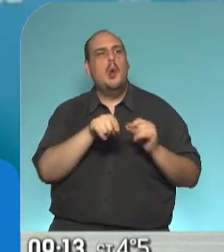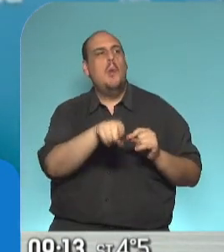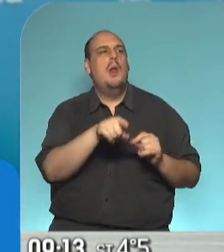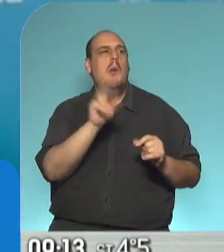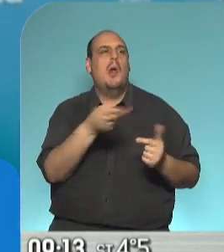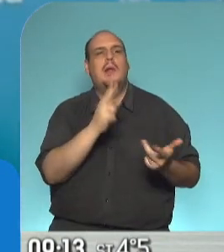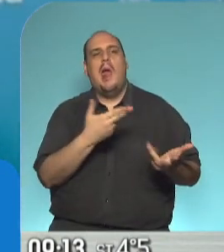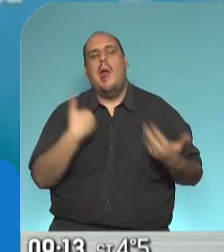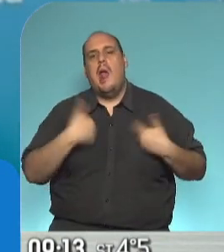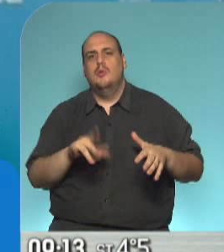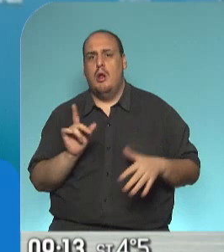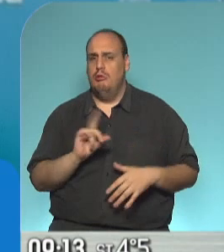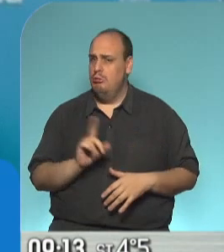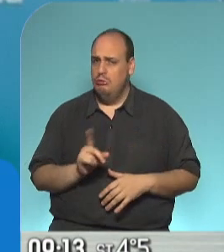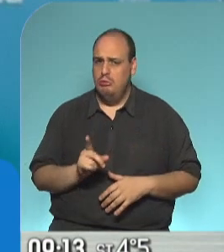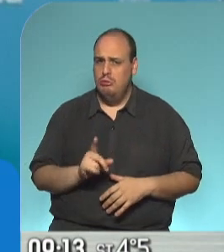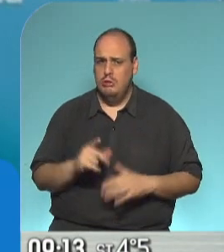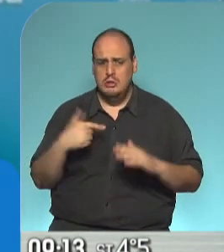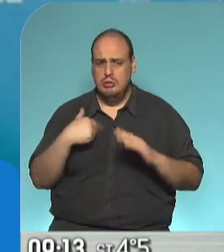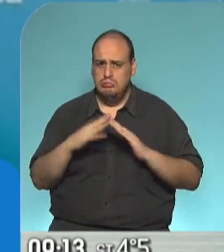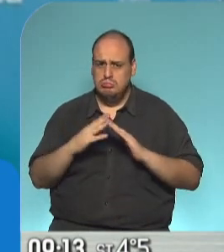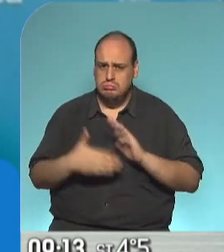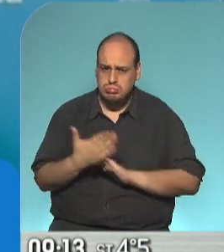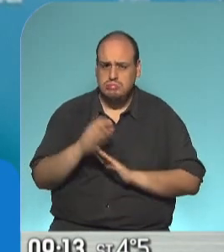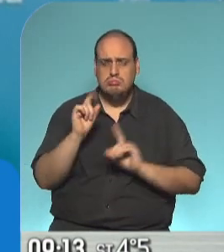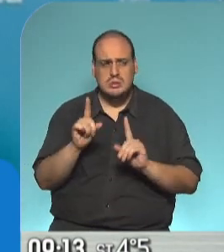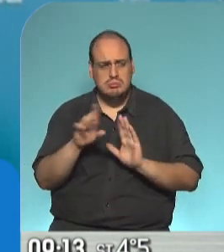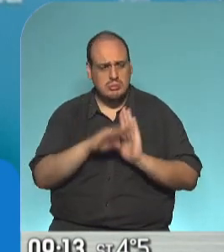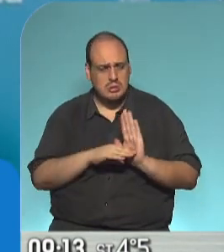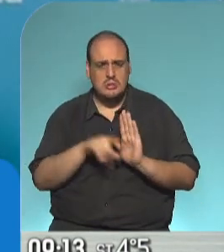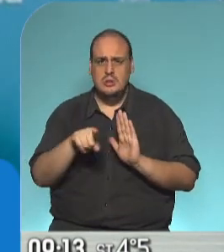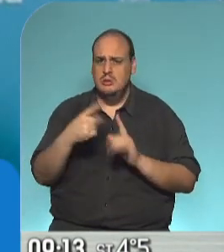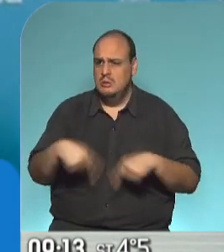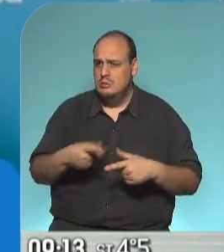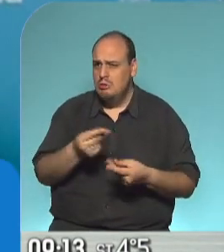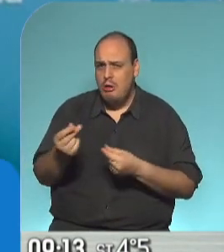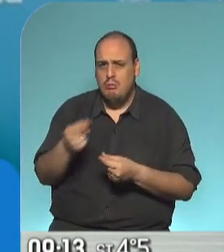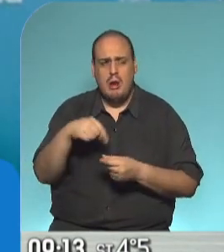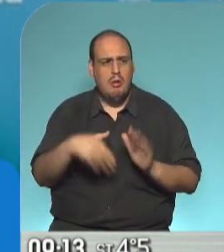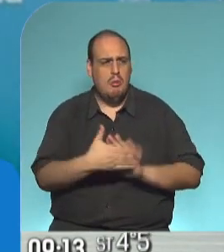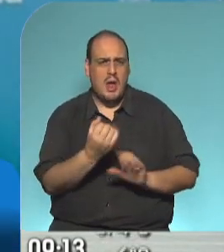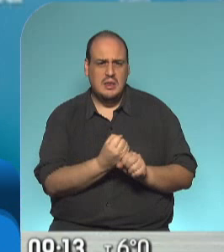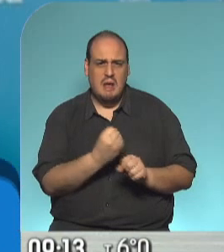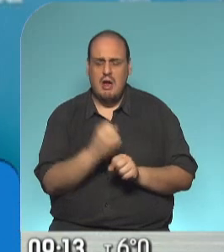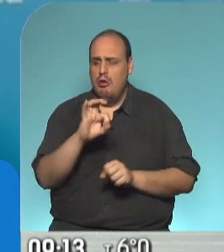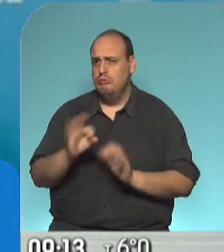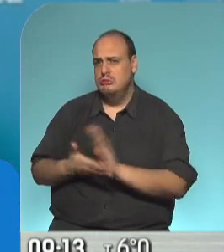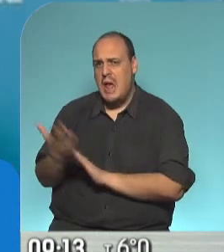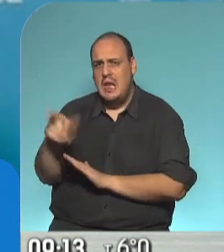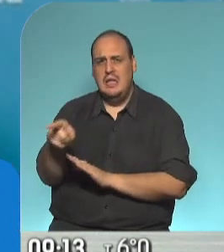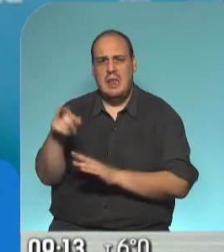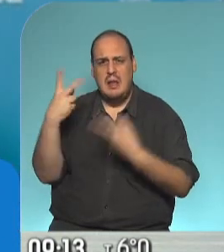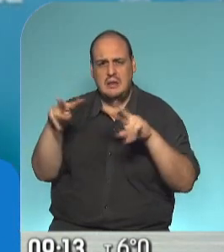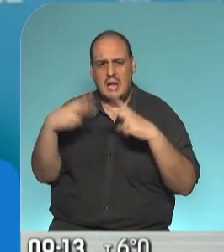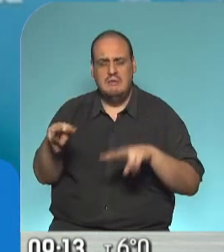es en cada salida, en cada acción, en cada protocolo, en cada salida laboral o recreativa, o a